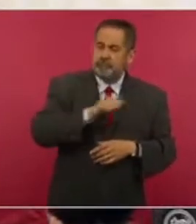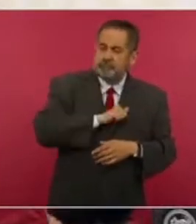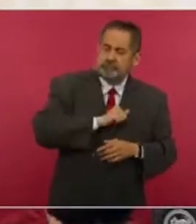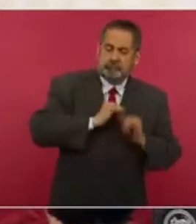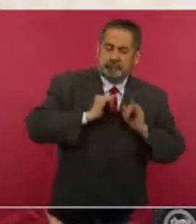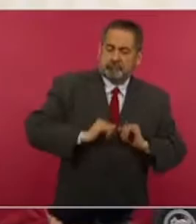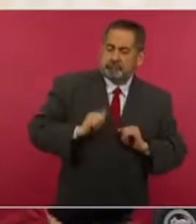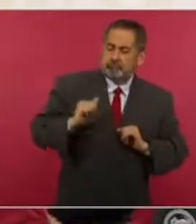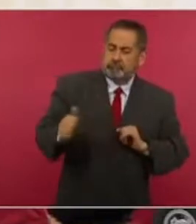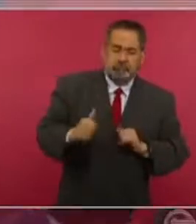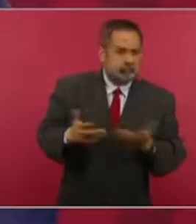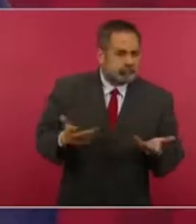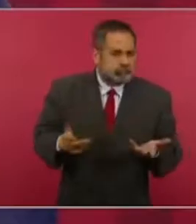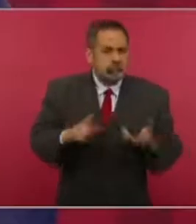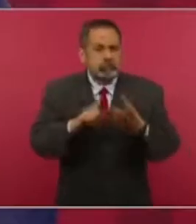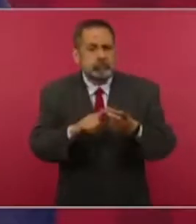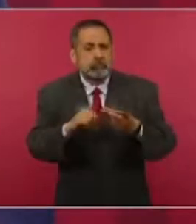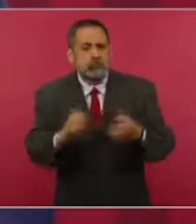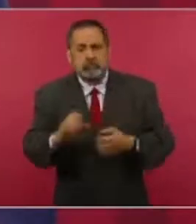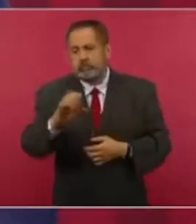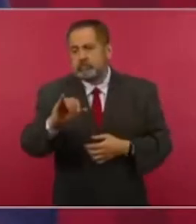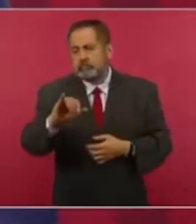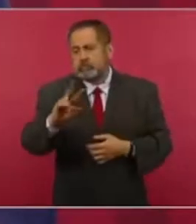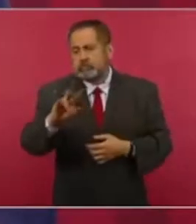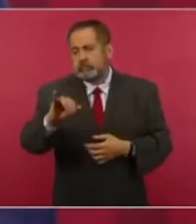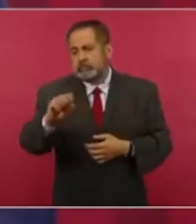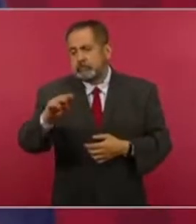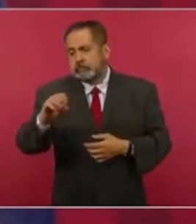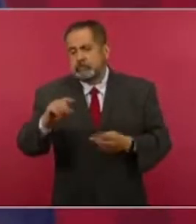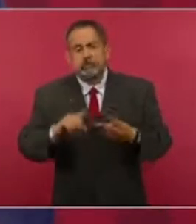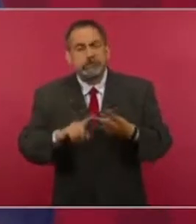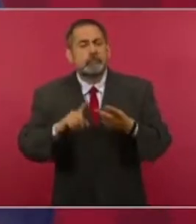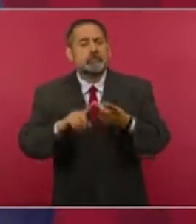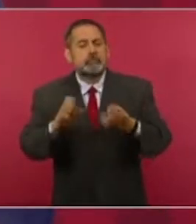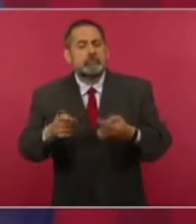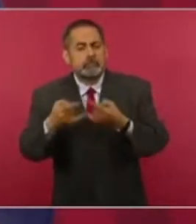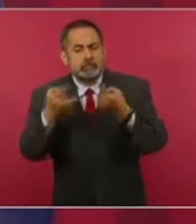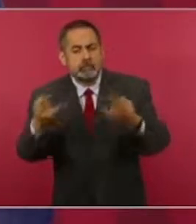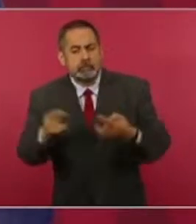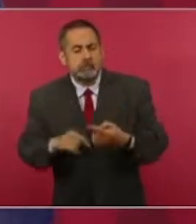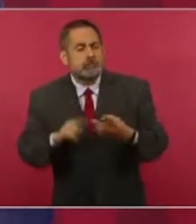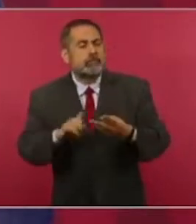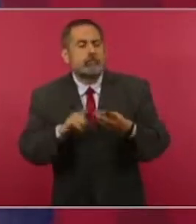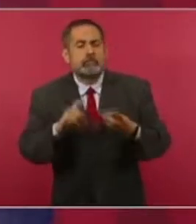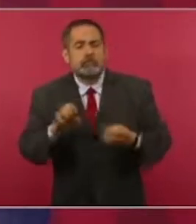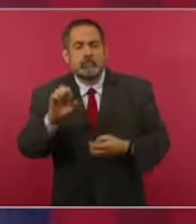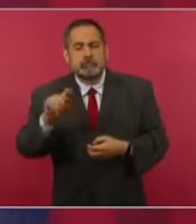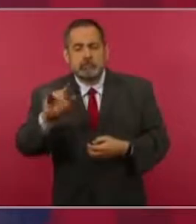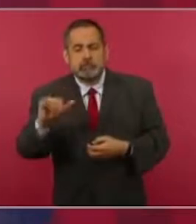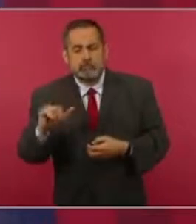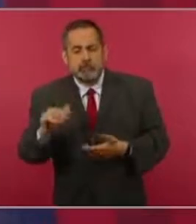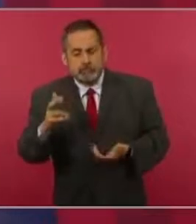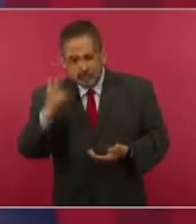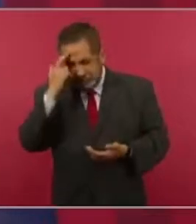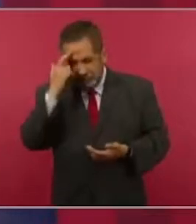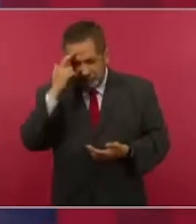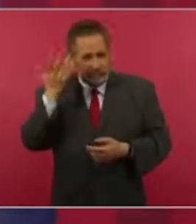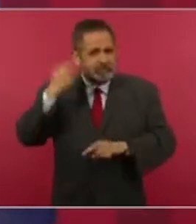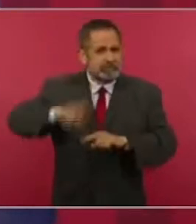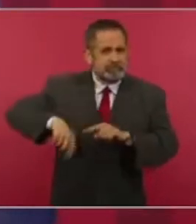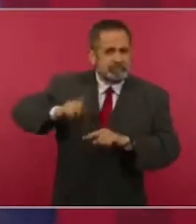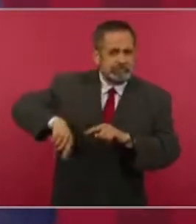sin el civismo, sin la historia, sin la ética, todo lo que habían hecho.